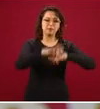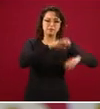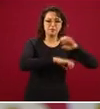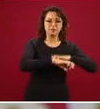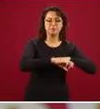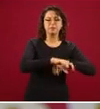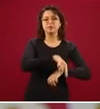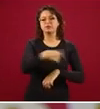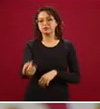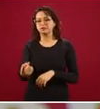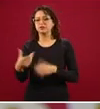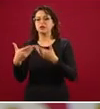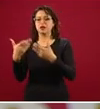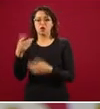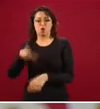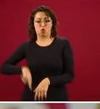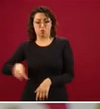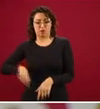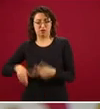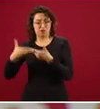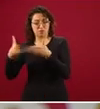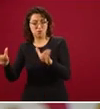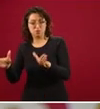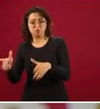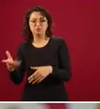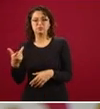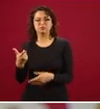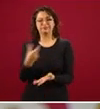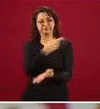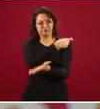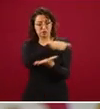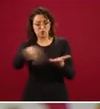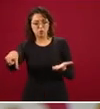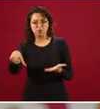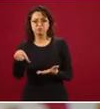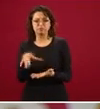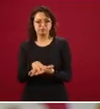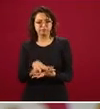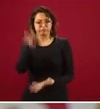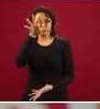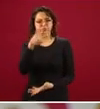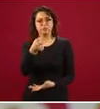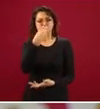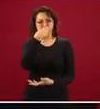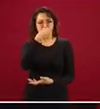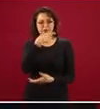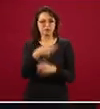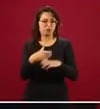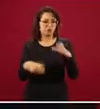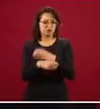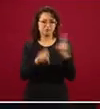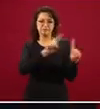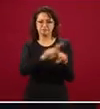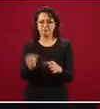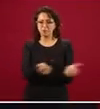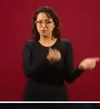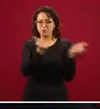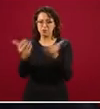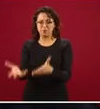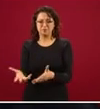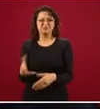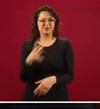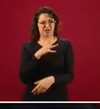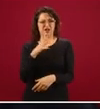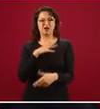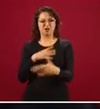y el sector público como comprador mayoritario de los insumos para la salud. Lo vamos a ilustrar